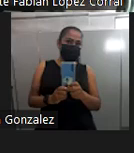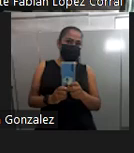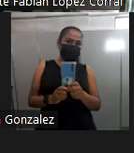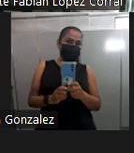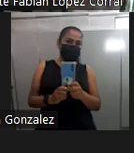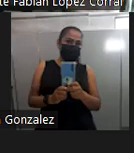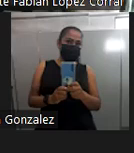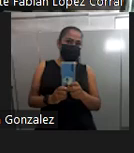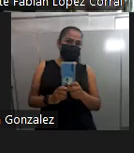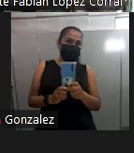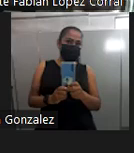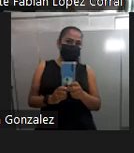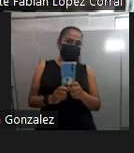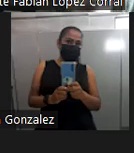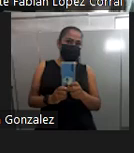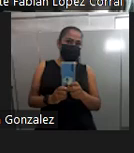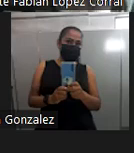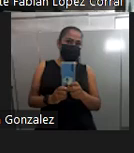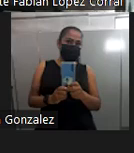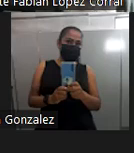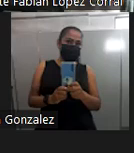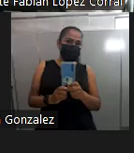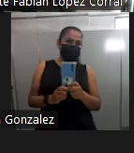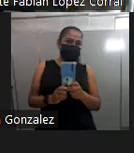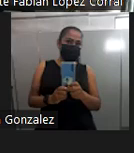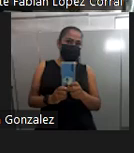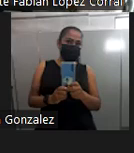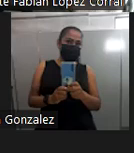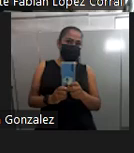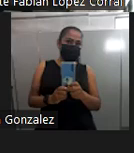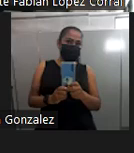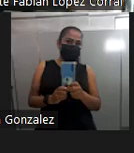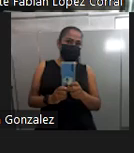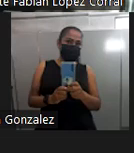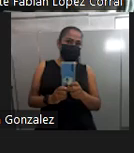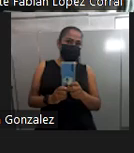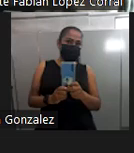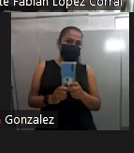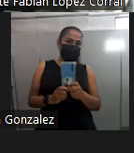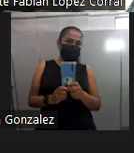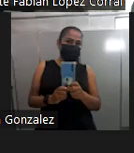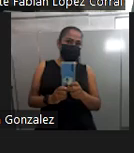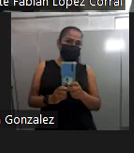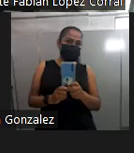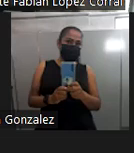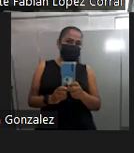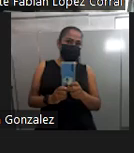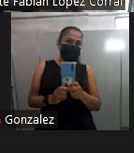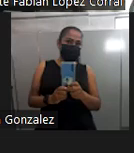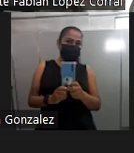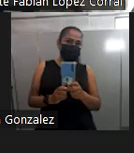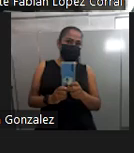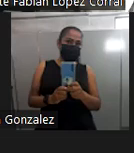movimientos la sesión pasada con muchos horarios tocamos el de rotación y ahora vamos